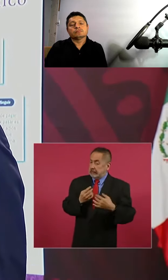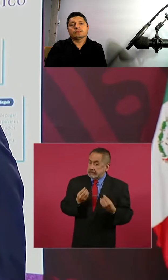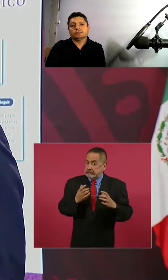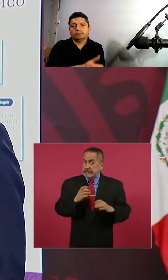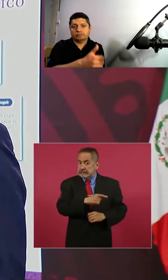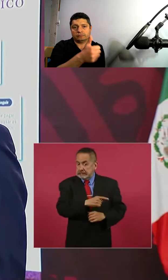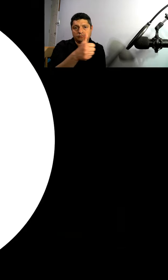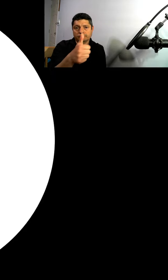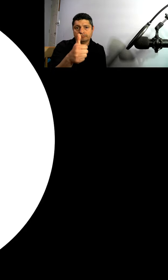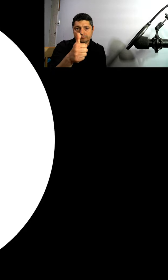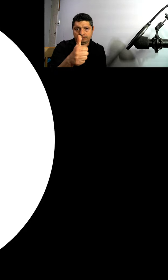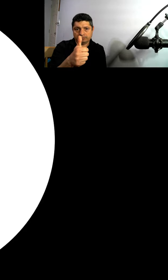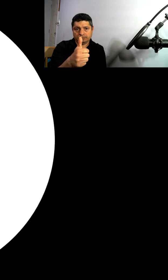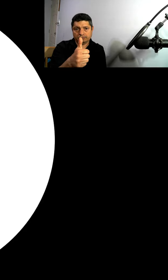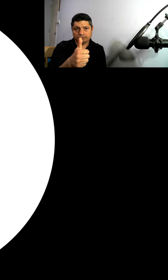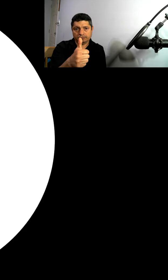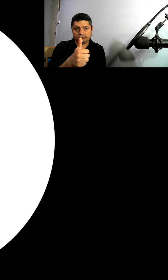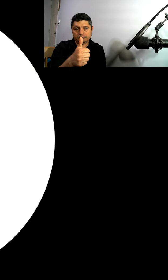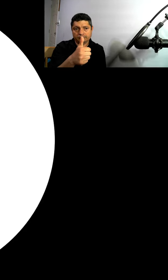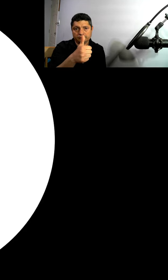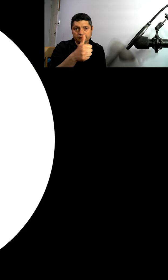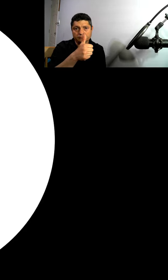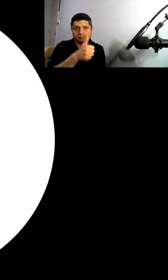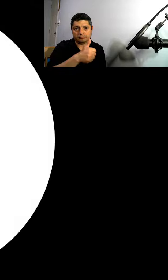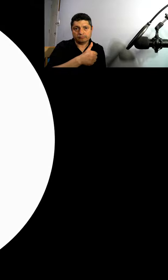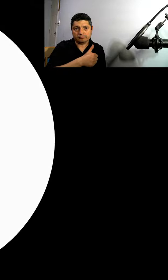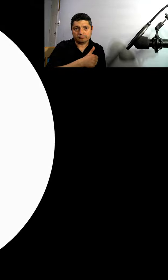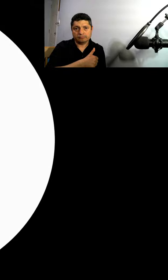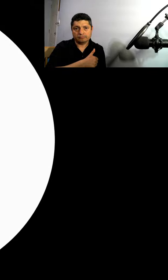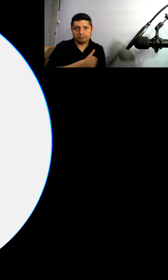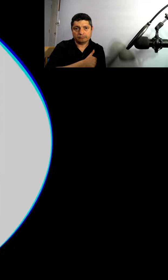Y mantenerse de esa forma en el poder.